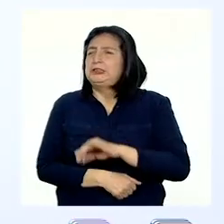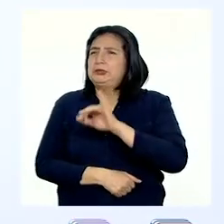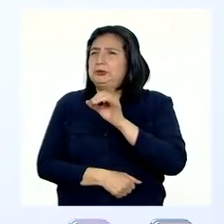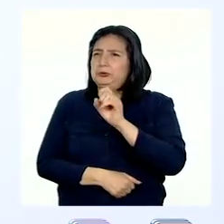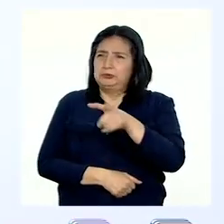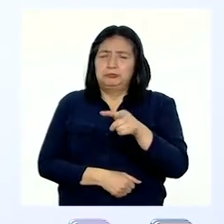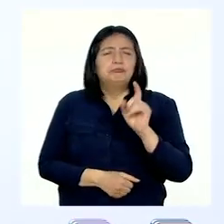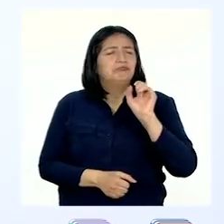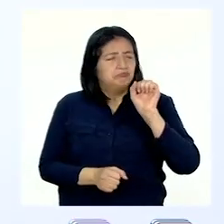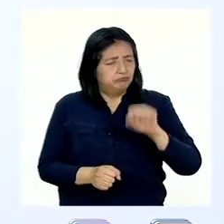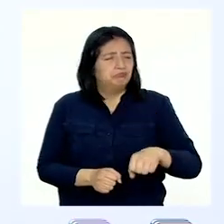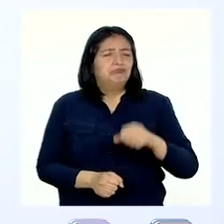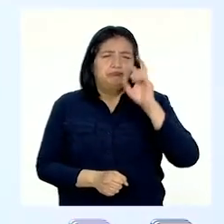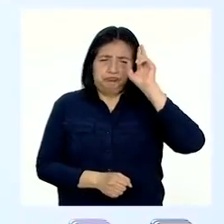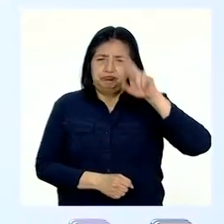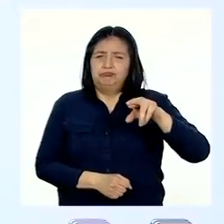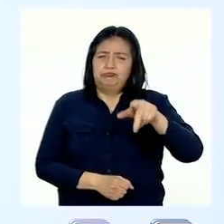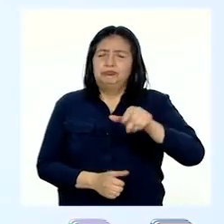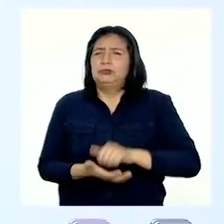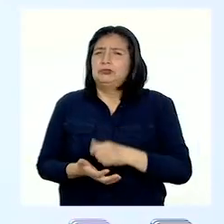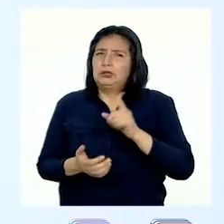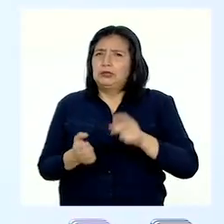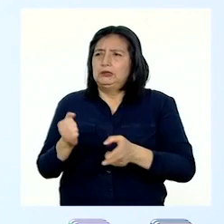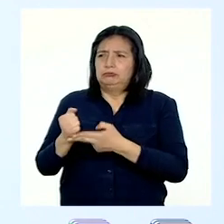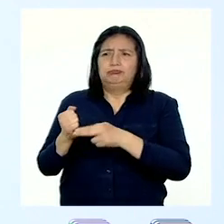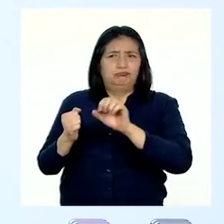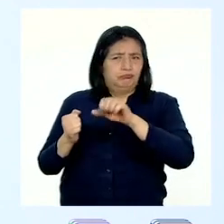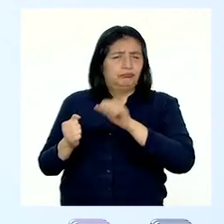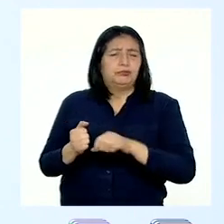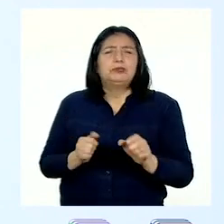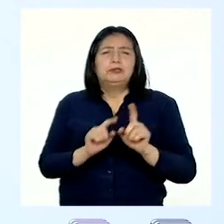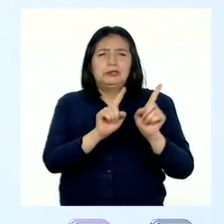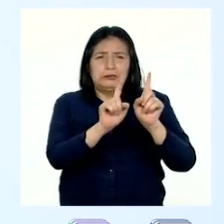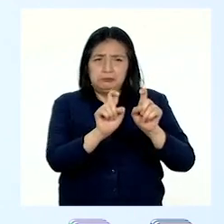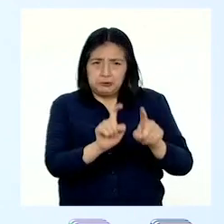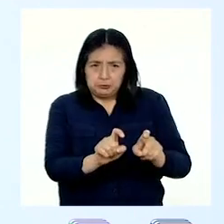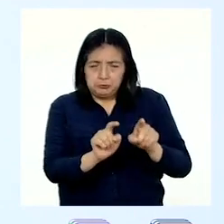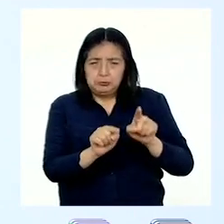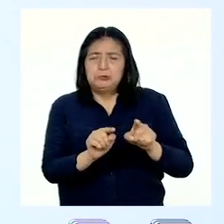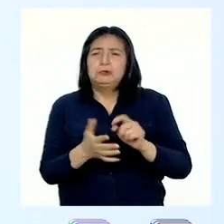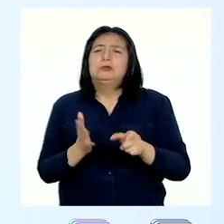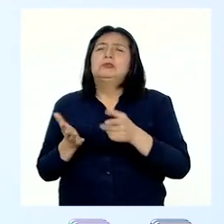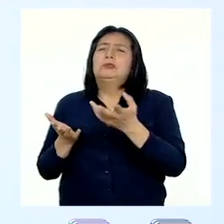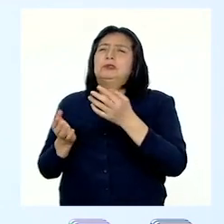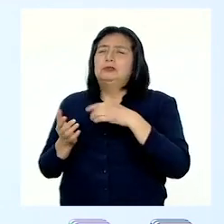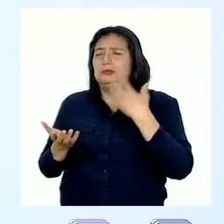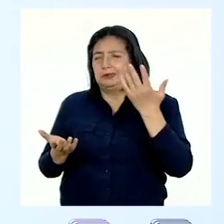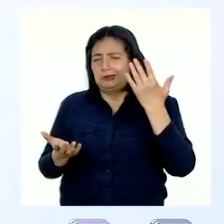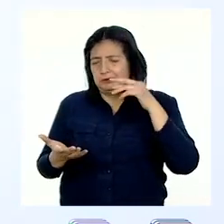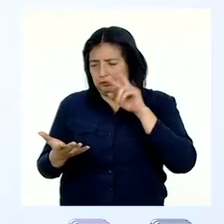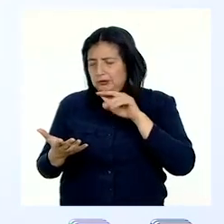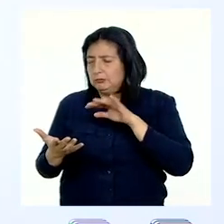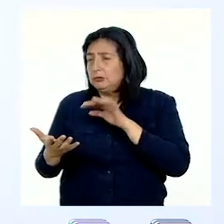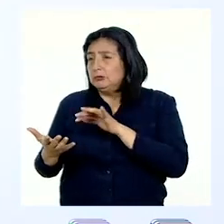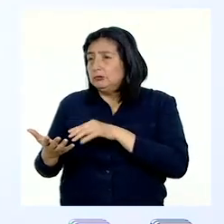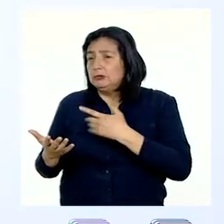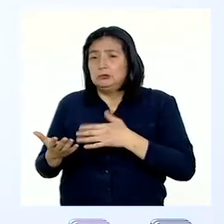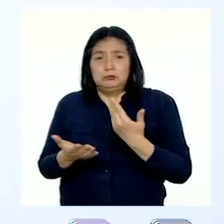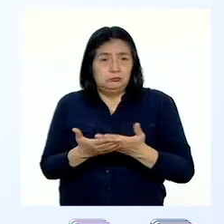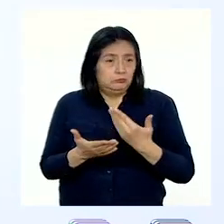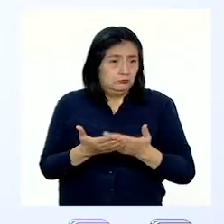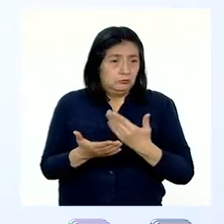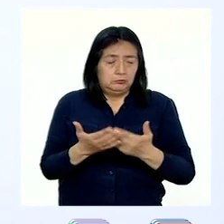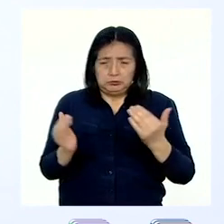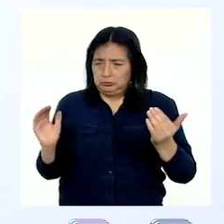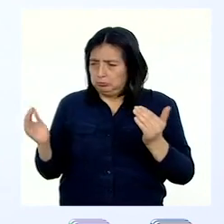Josué, tienes mucha razón. Hay que asegurarnos de que lo que preguntemos recoja lo que hemos estudiado y verificar que